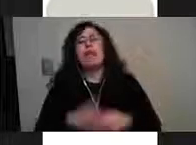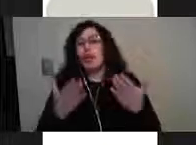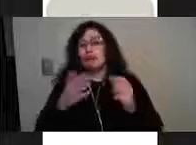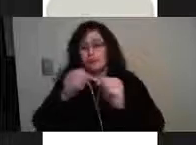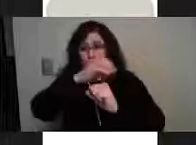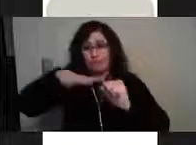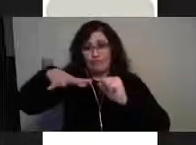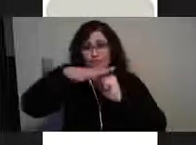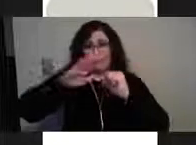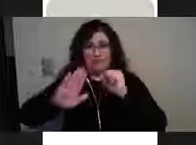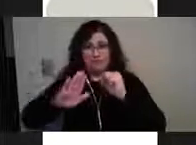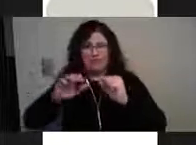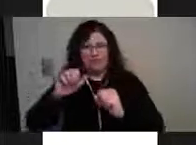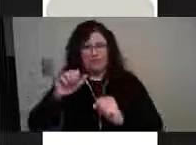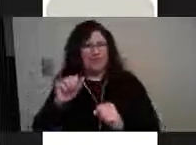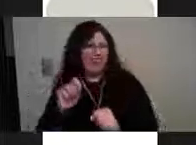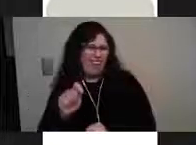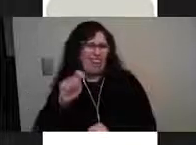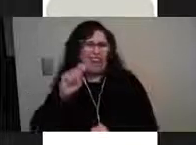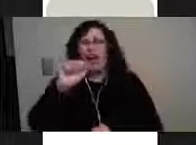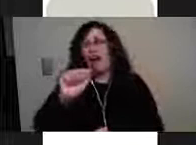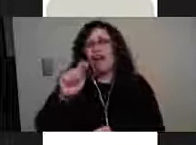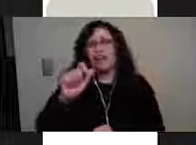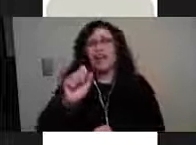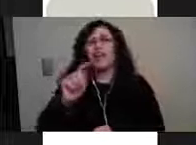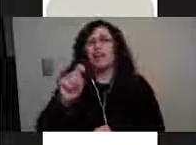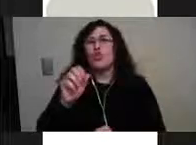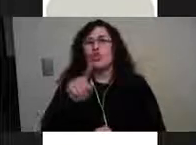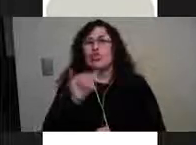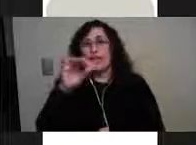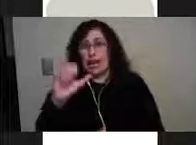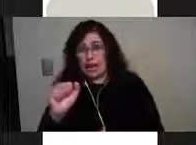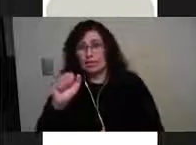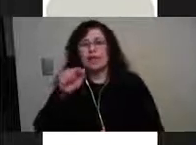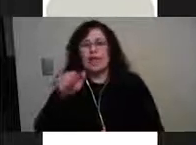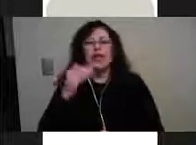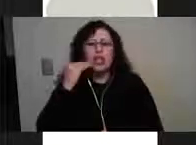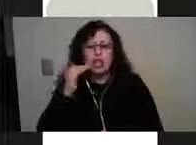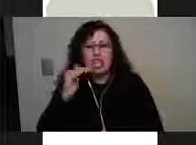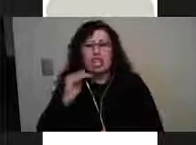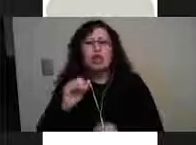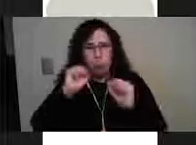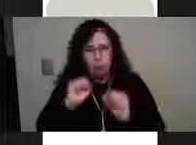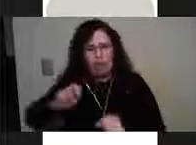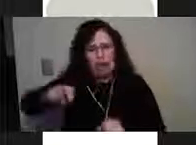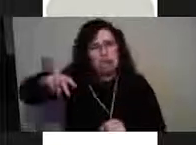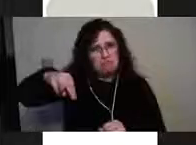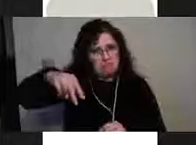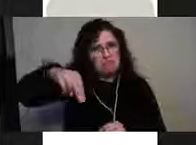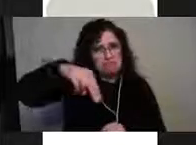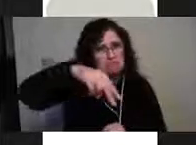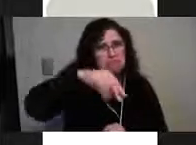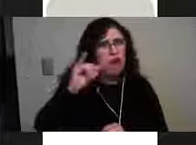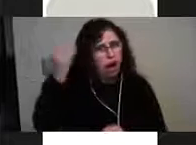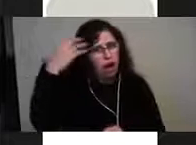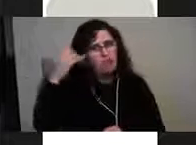atetóxica, en la clínica se dice que todos los niños atetóxicos tienen potencial para marcha, ¿ya?